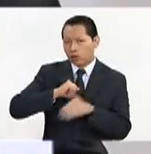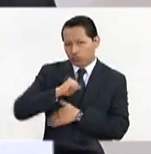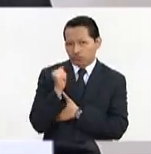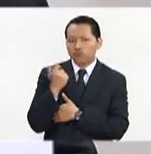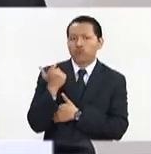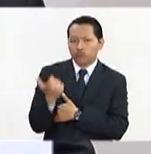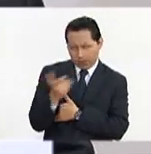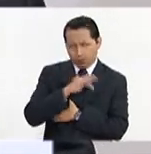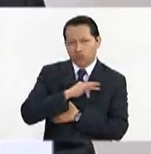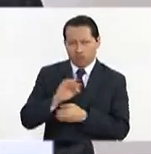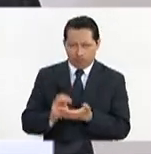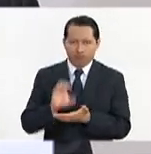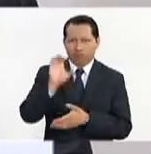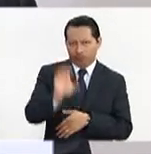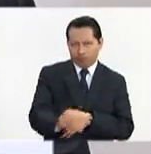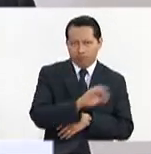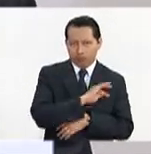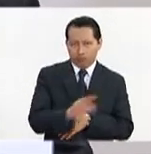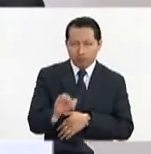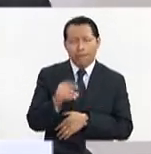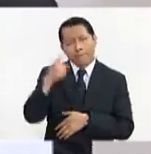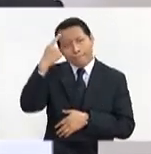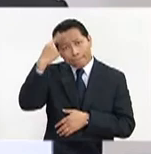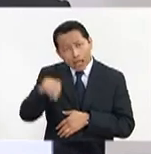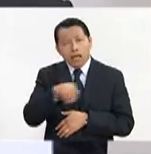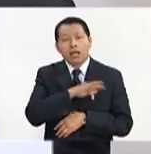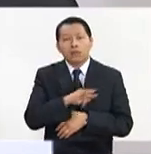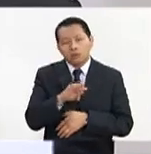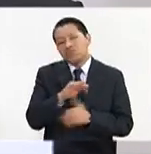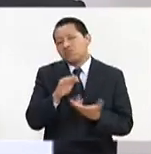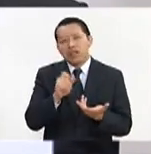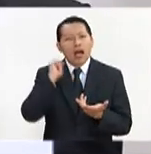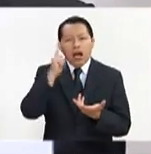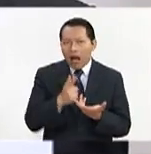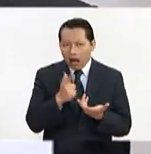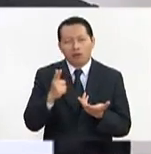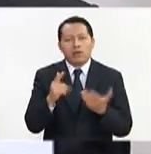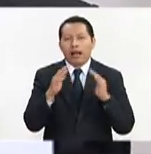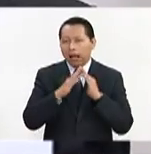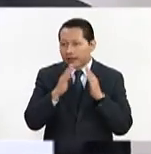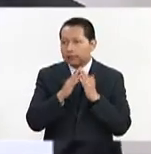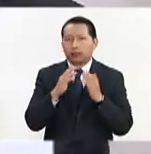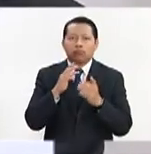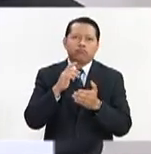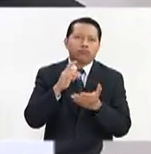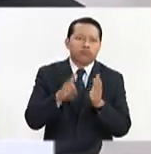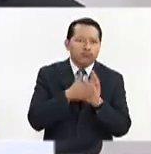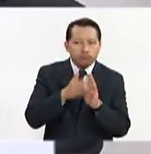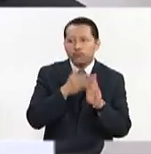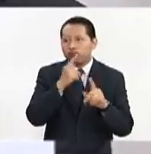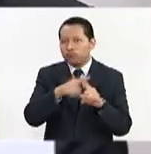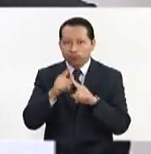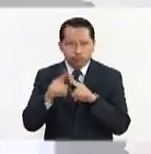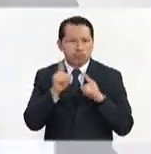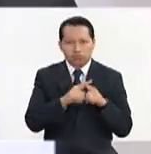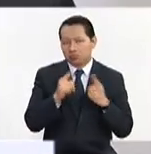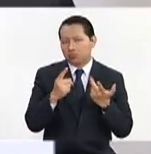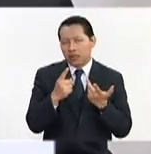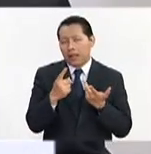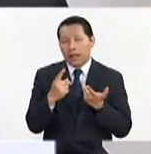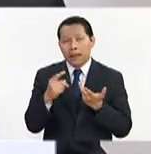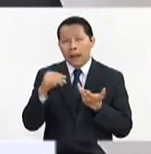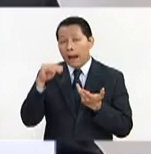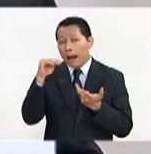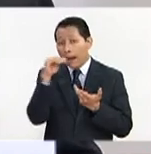de inmediato para tener una solución habitacional que en estos momentos requieren sin costo financiero alguno.